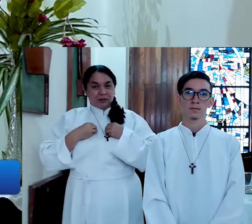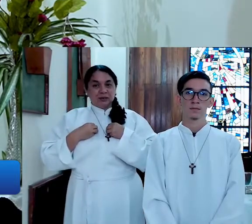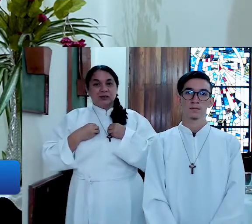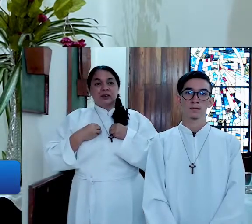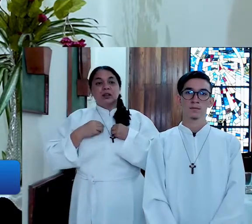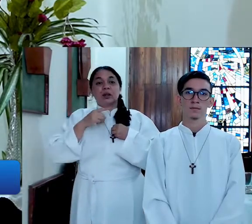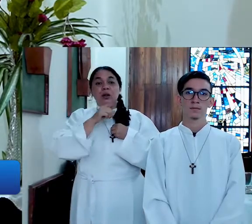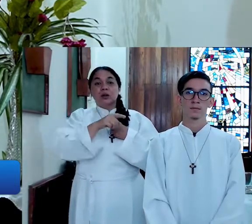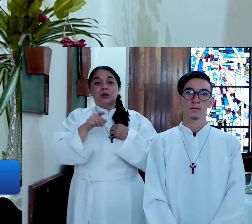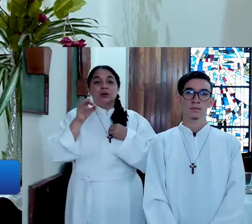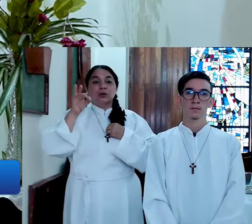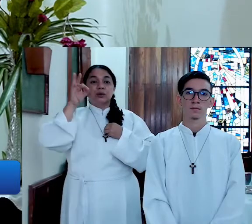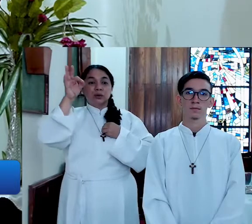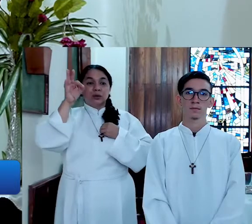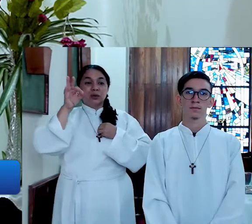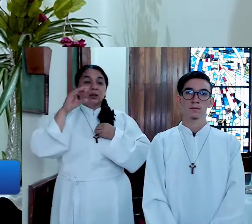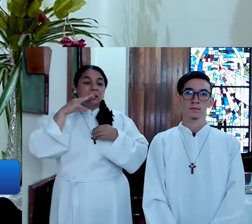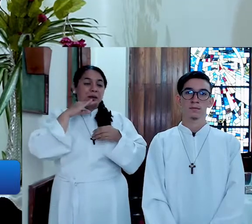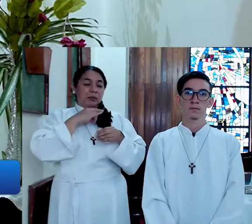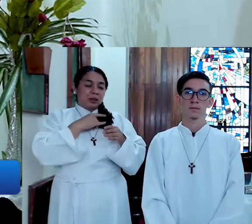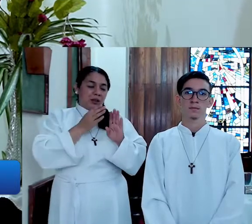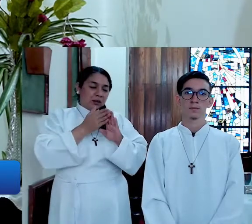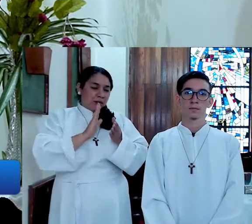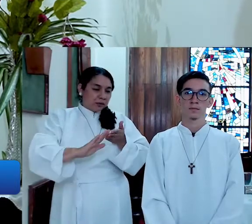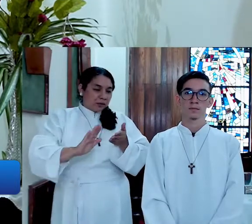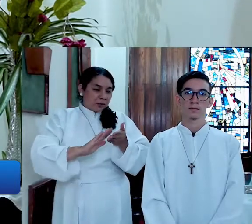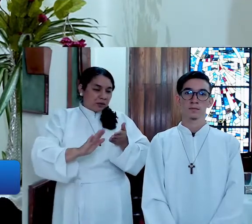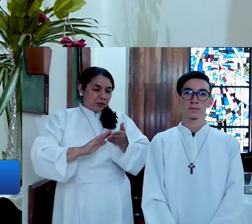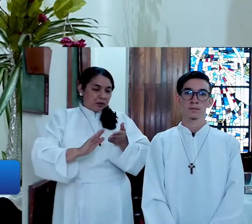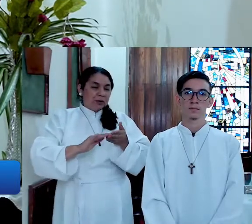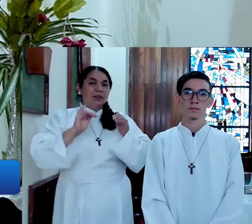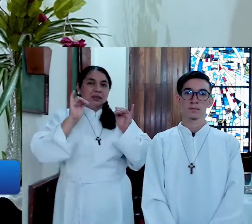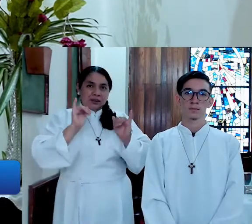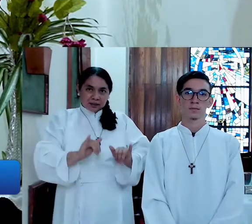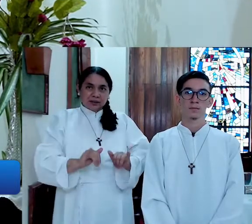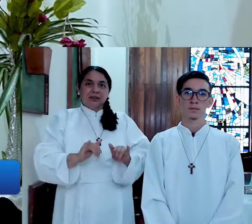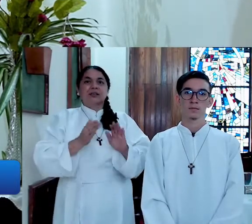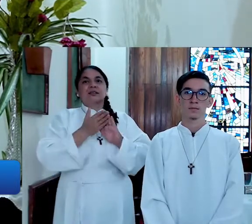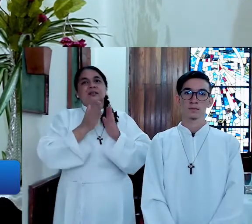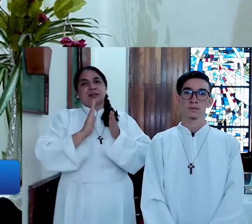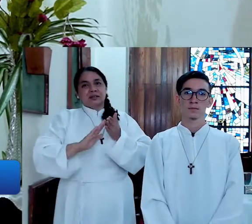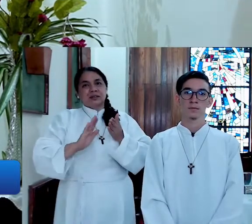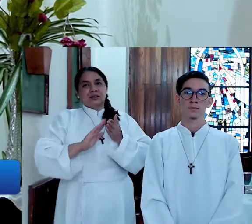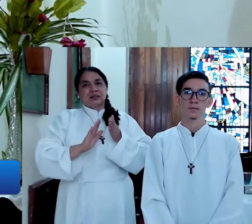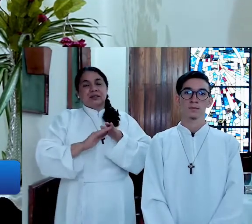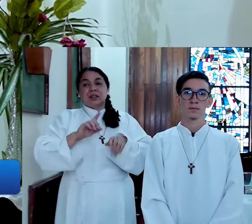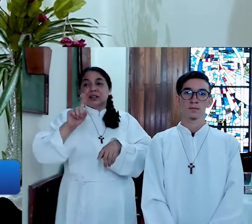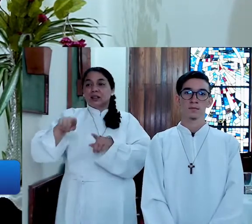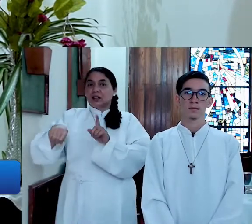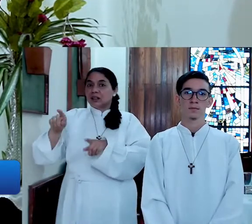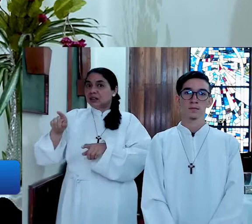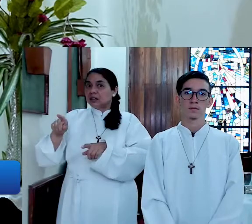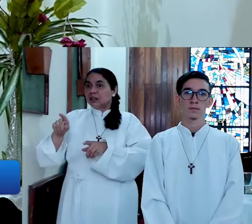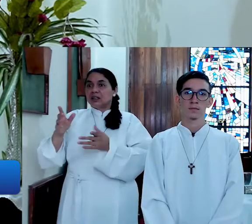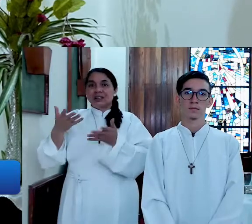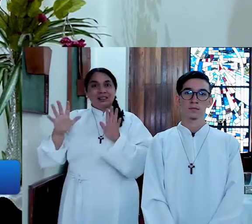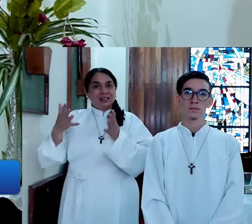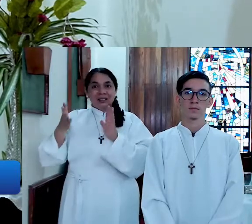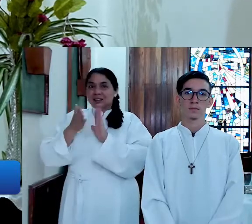A los que les perdonen los pecados, les quedarán perdonados. Y a los que no se los